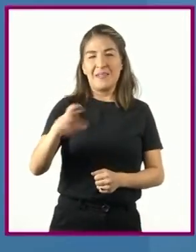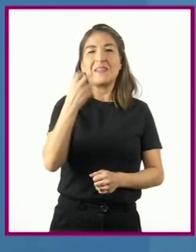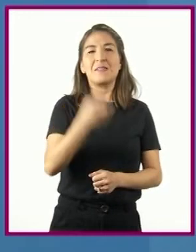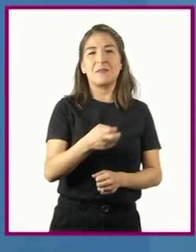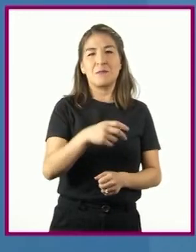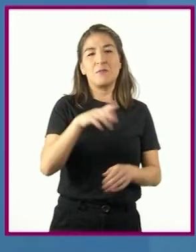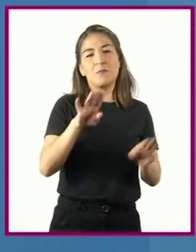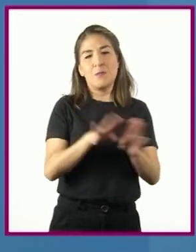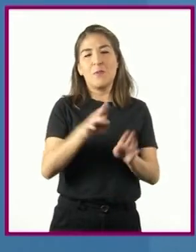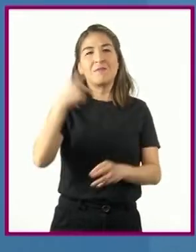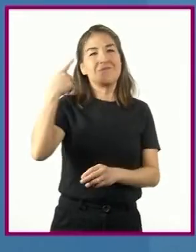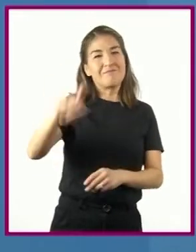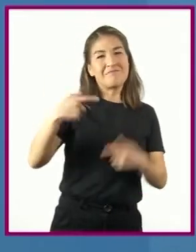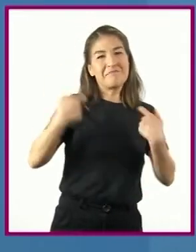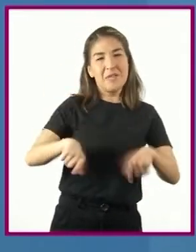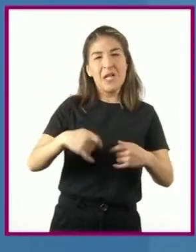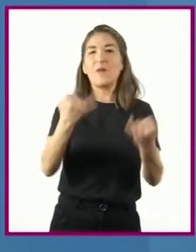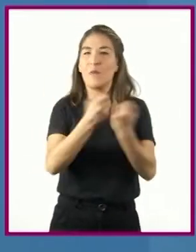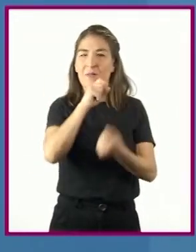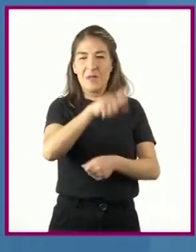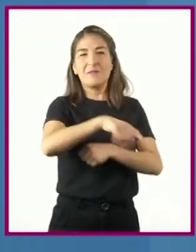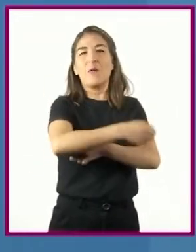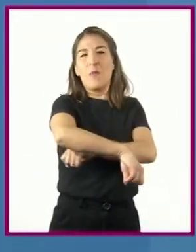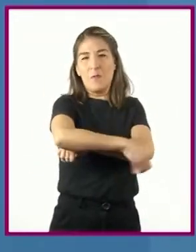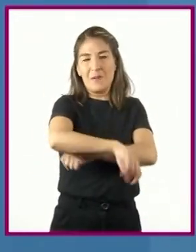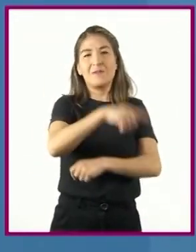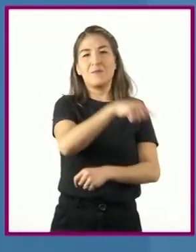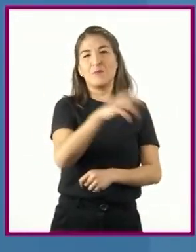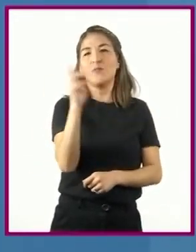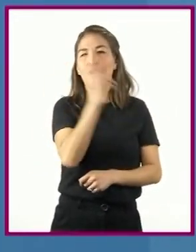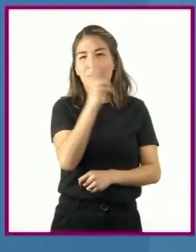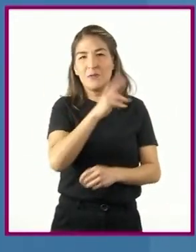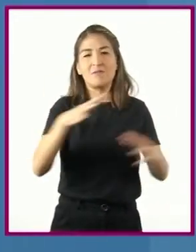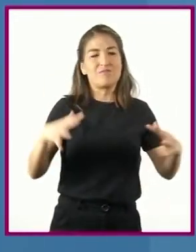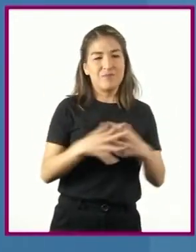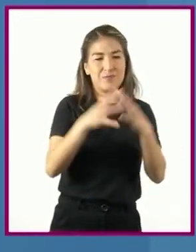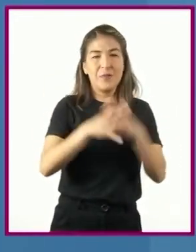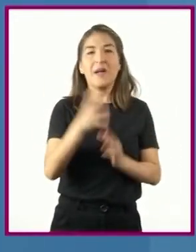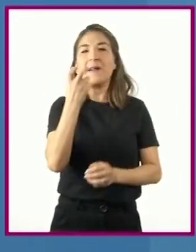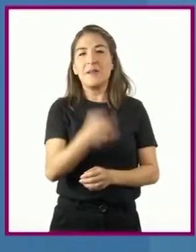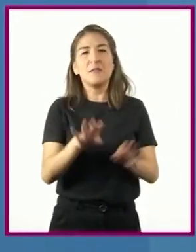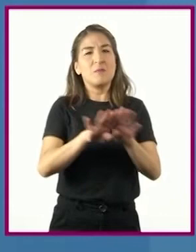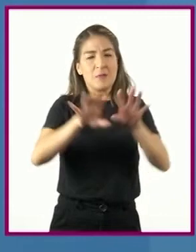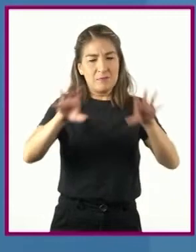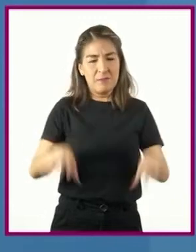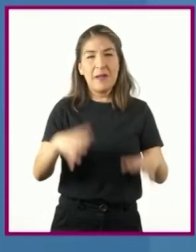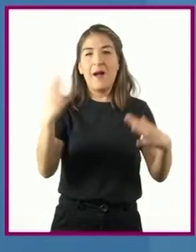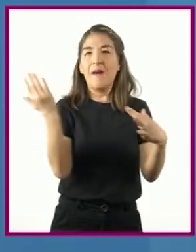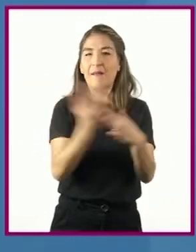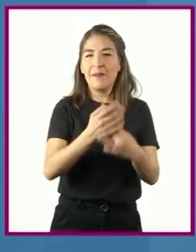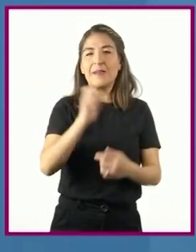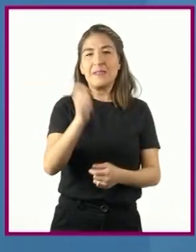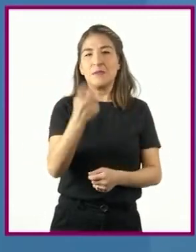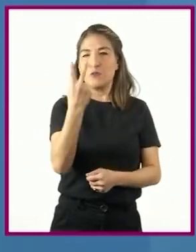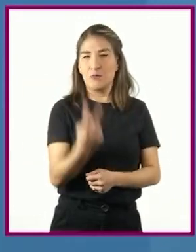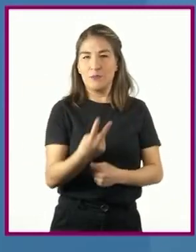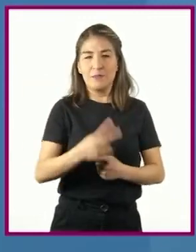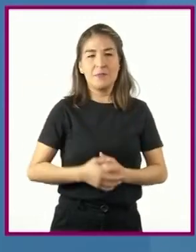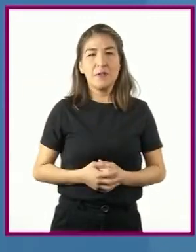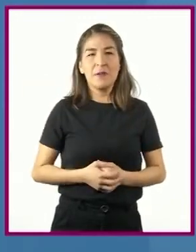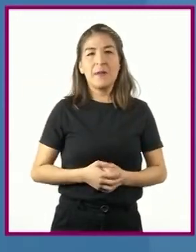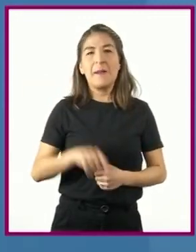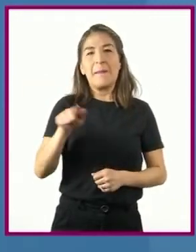burgueses como el Partido Obrero Socialdemócrata Ruso. Este partido se había dividido en dos sectores: